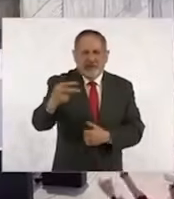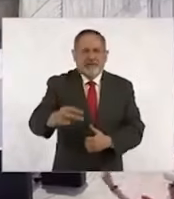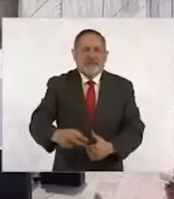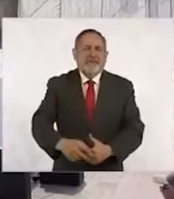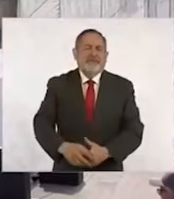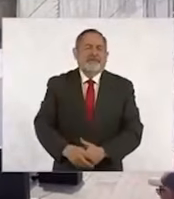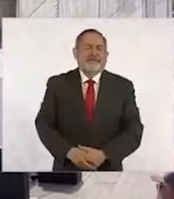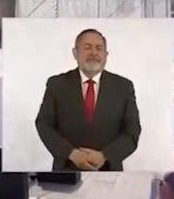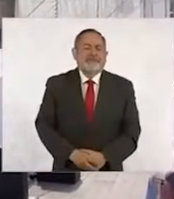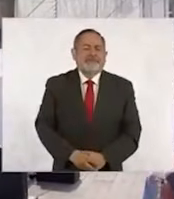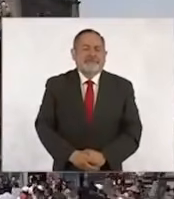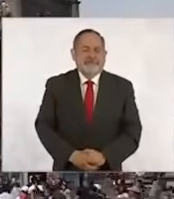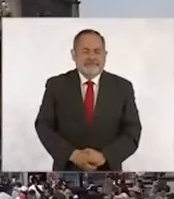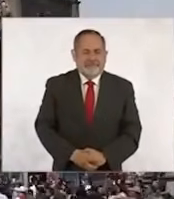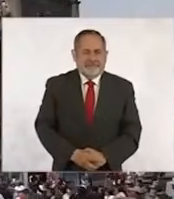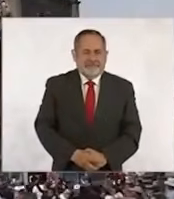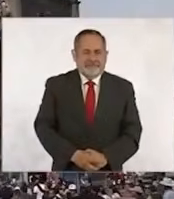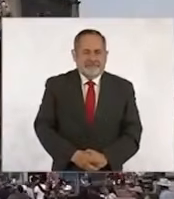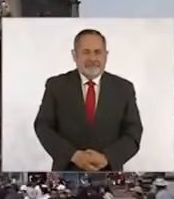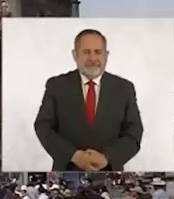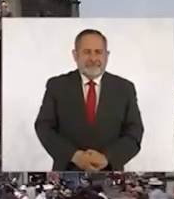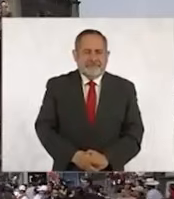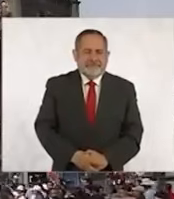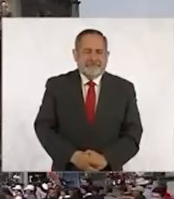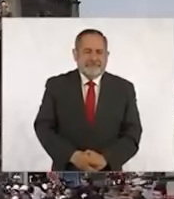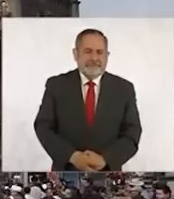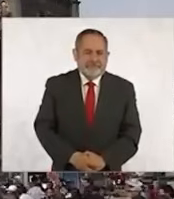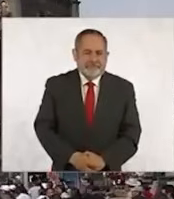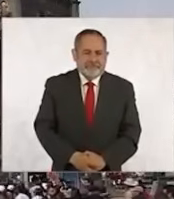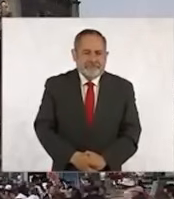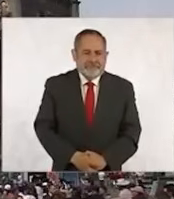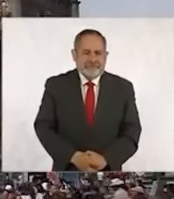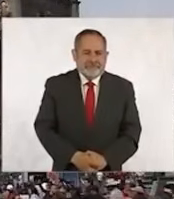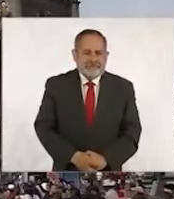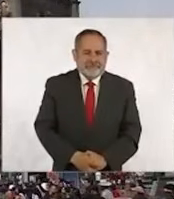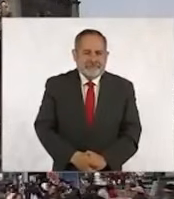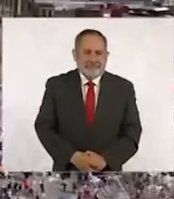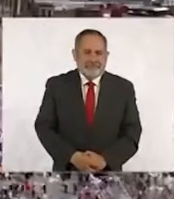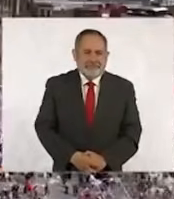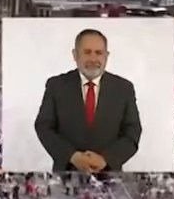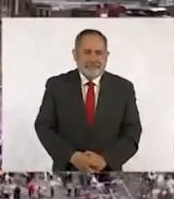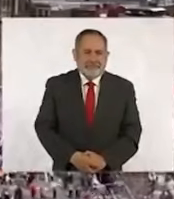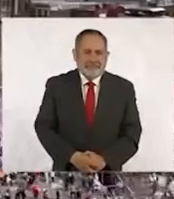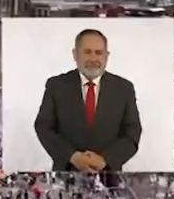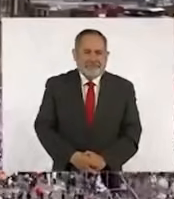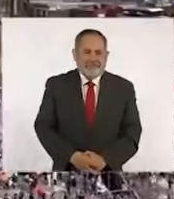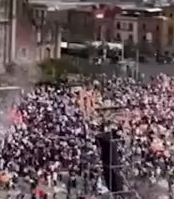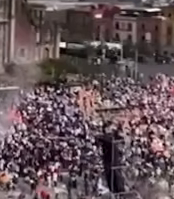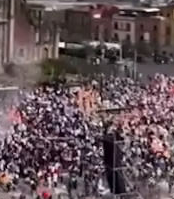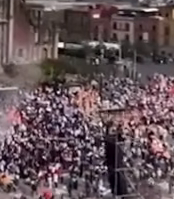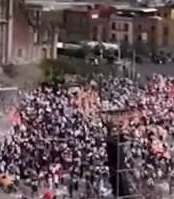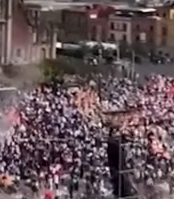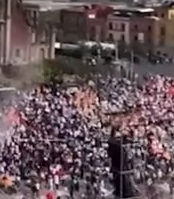para poder dirigir el rumbo hacia cierto sentido. Y lo que vemos es la